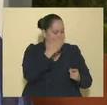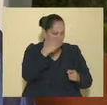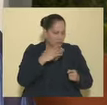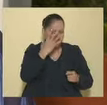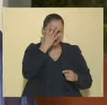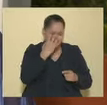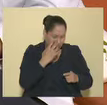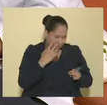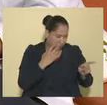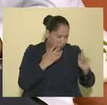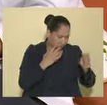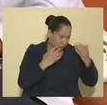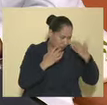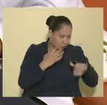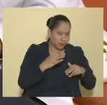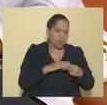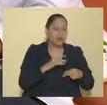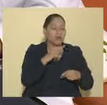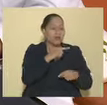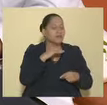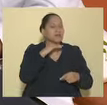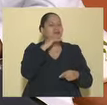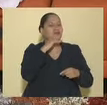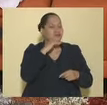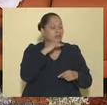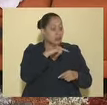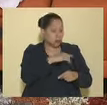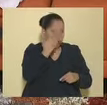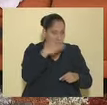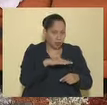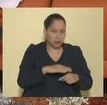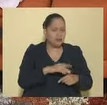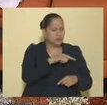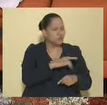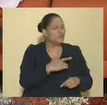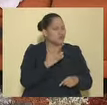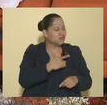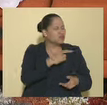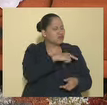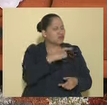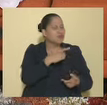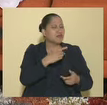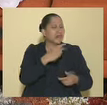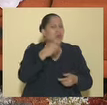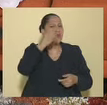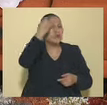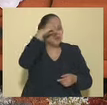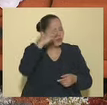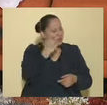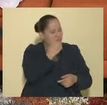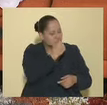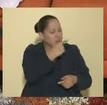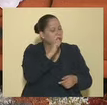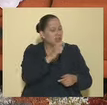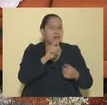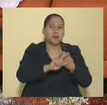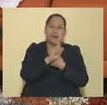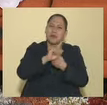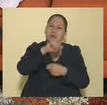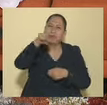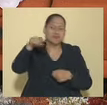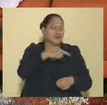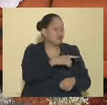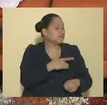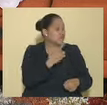tristeza? ¿Qué es la dignidad, hijo? ¿Qué opinas tú de los problemas de vida?